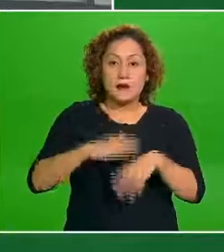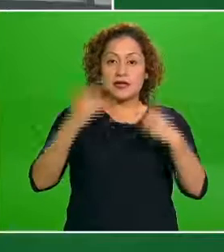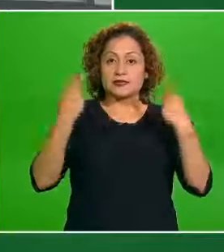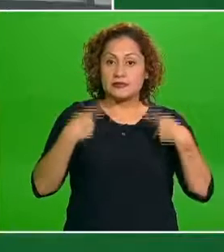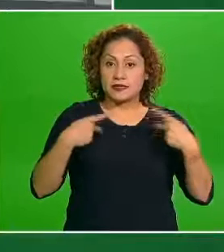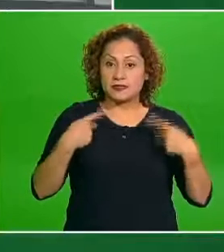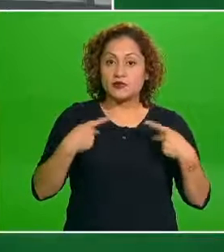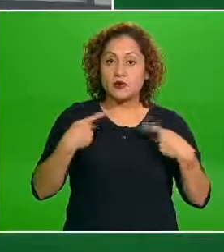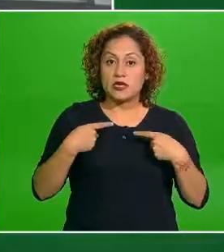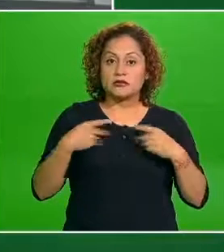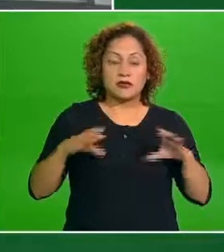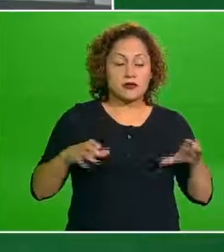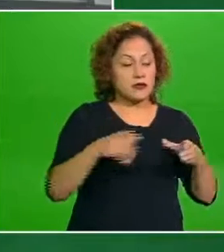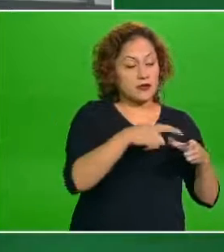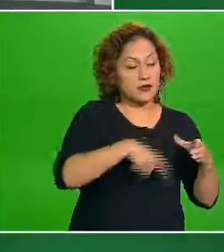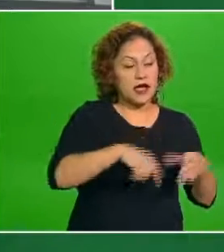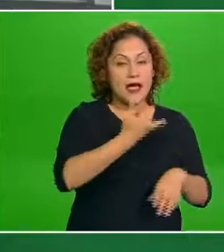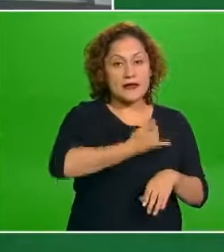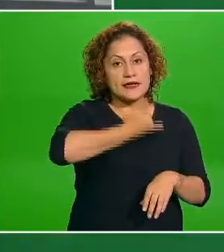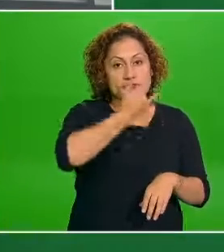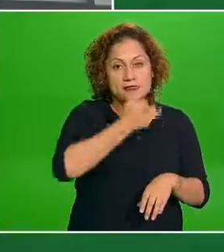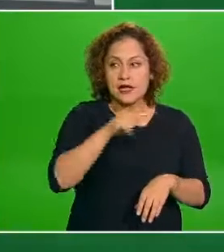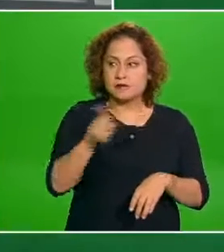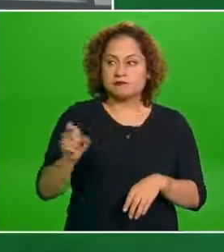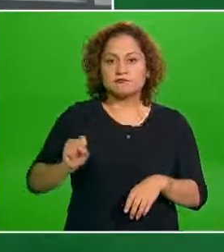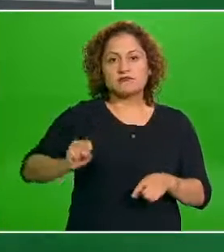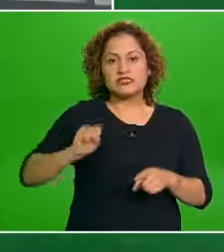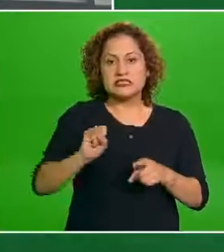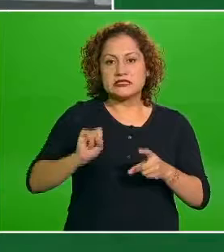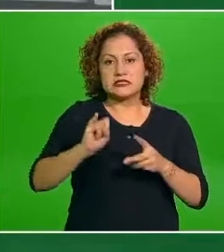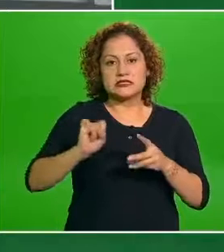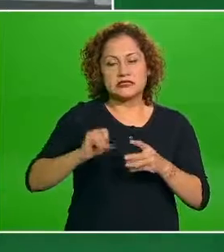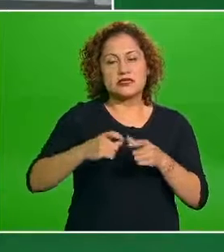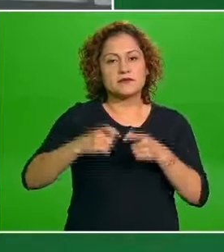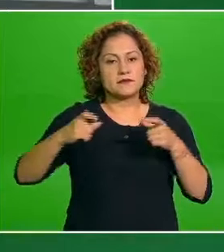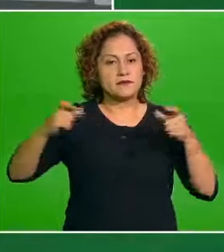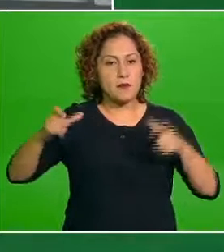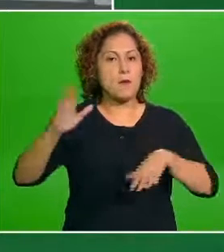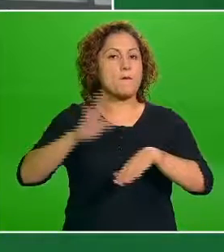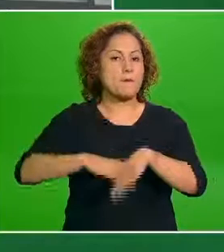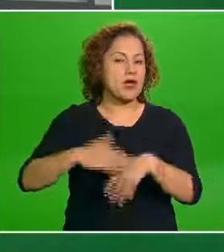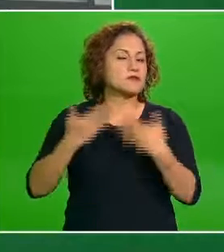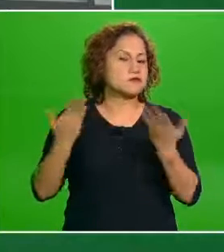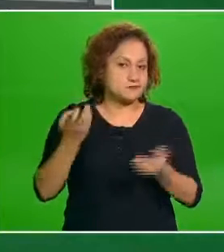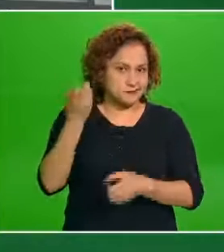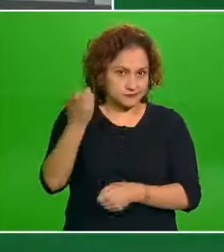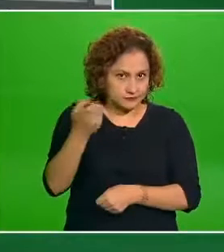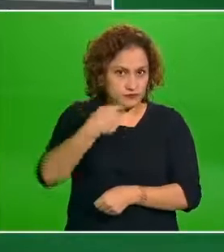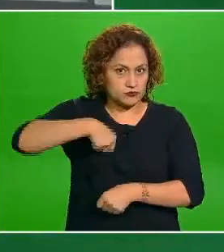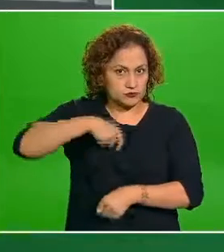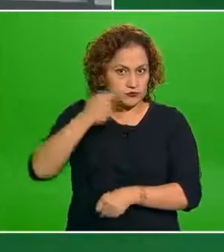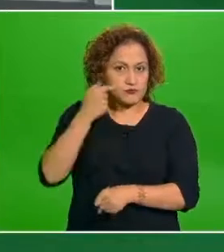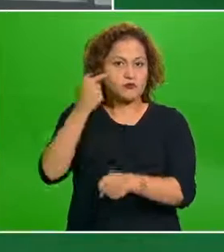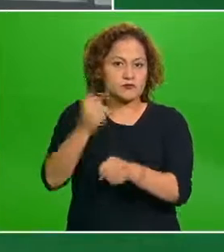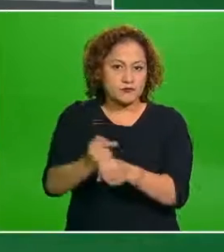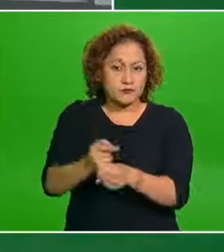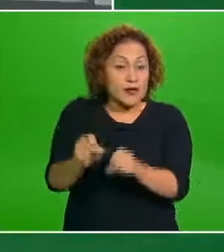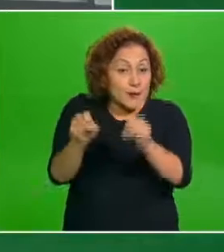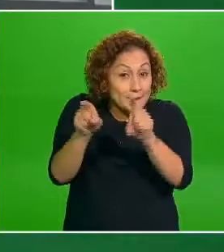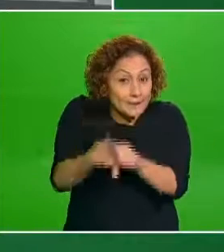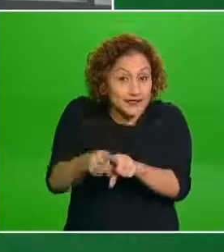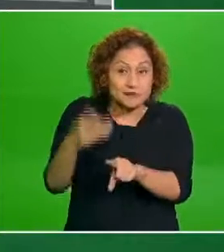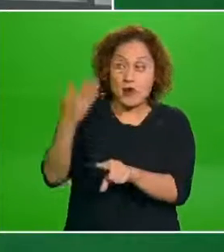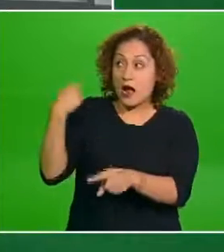de los sospechosos que estamos estudiando. Como ustedes pueden observar, llevamos también ya algunas semanas con esta disminución del índice de